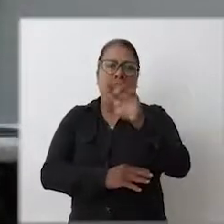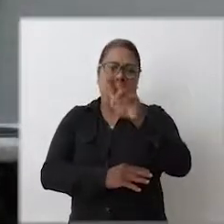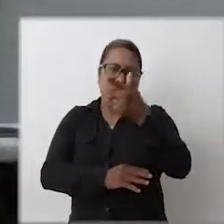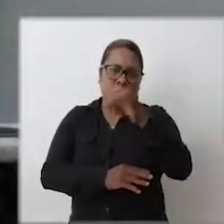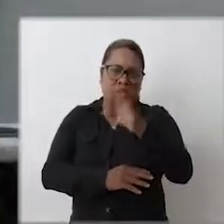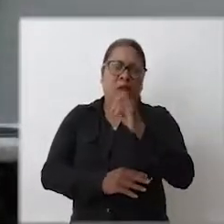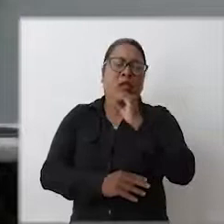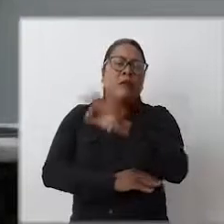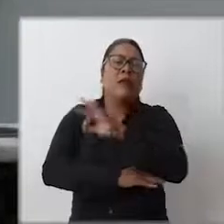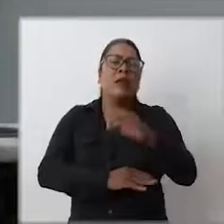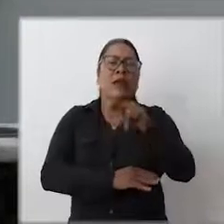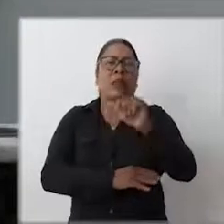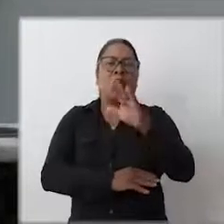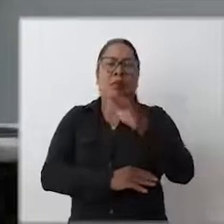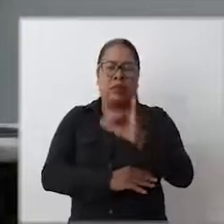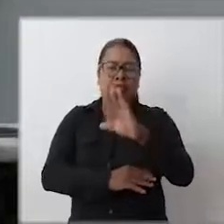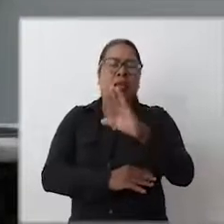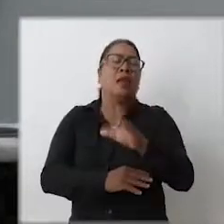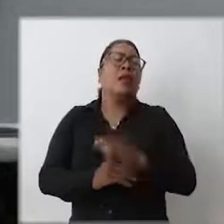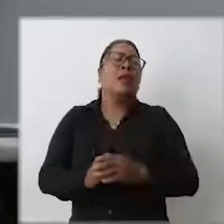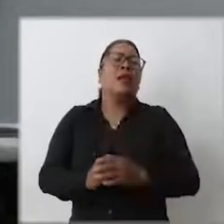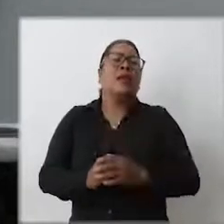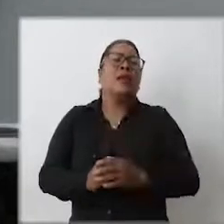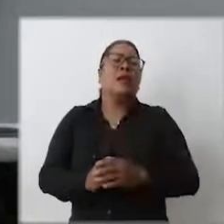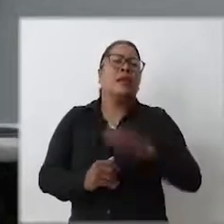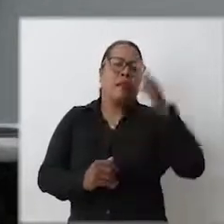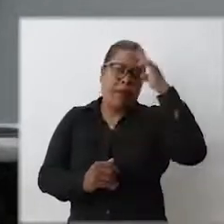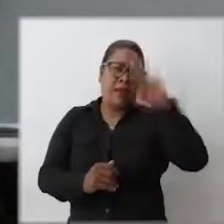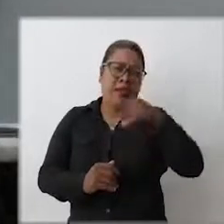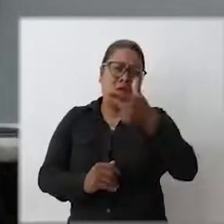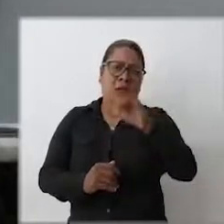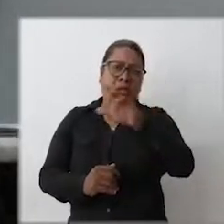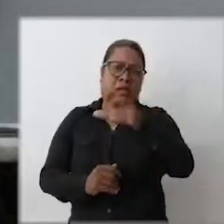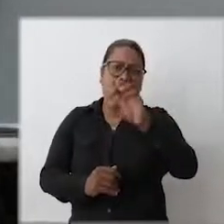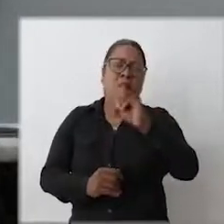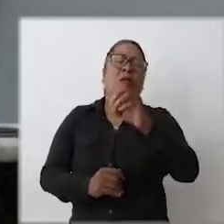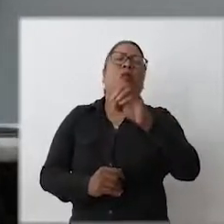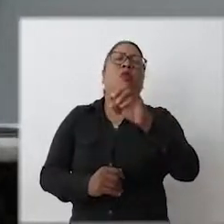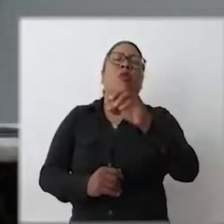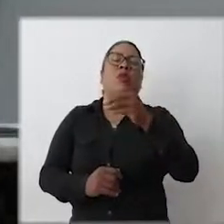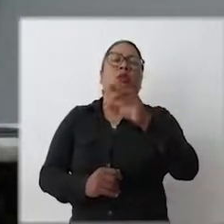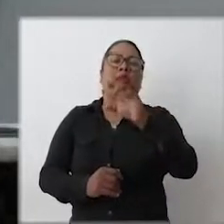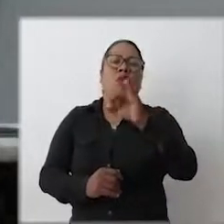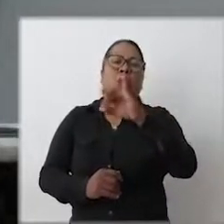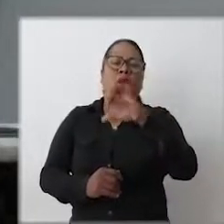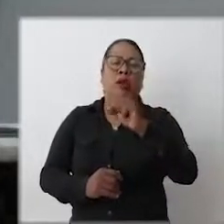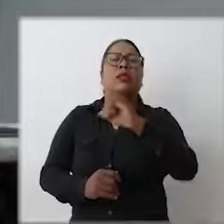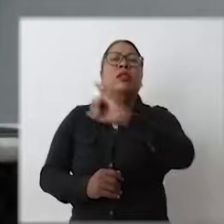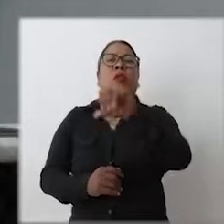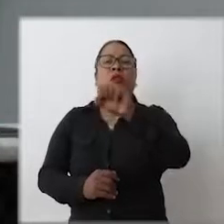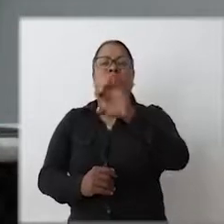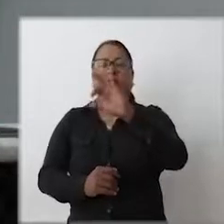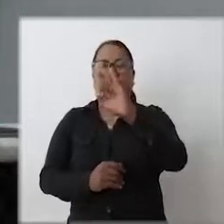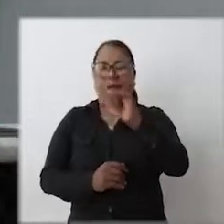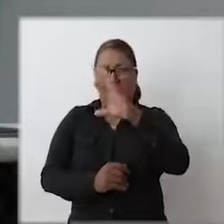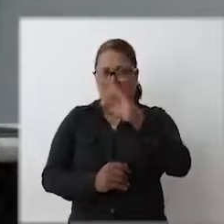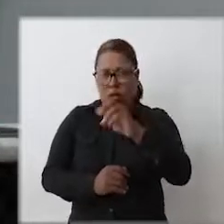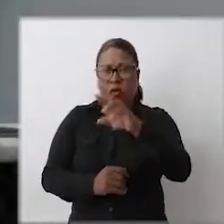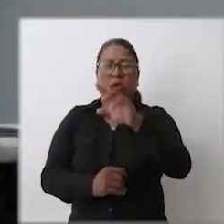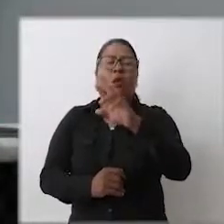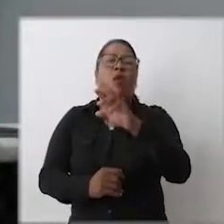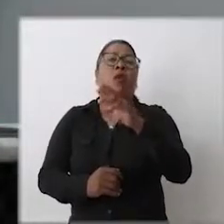etcétera. Quiero reconocer la participación del ingeniero Jorge Bueno Sánchez, la